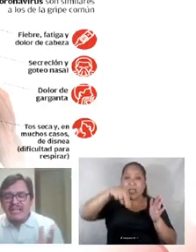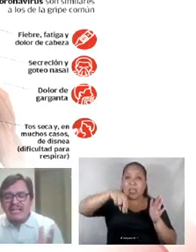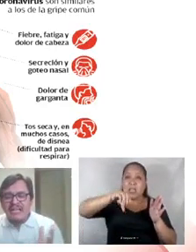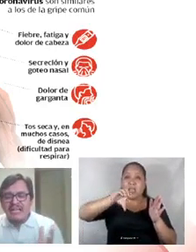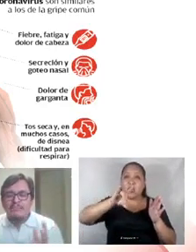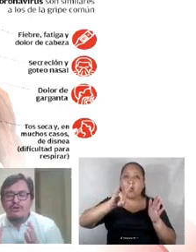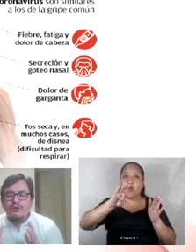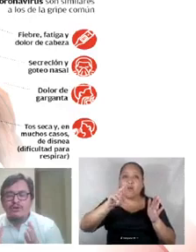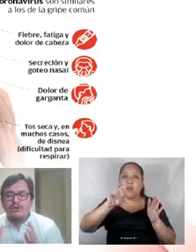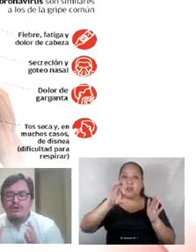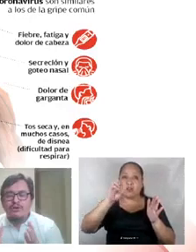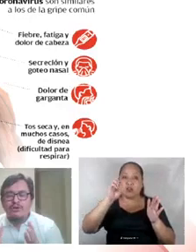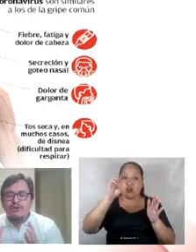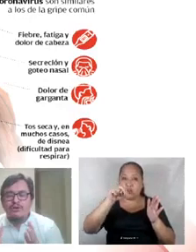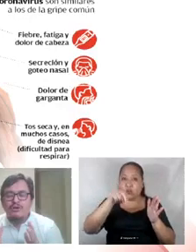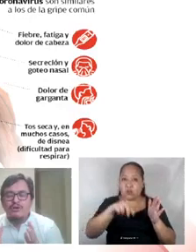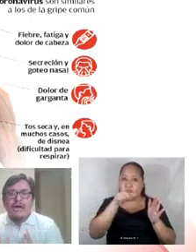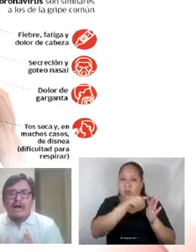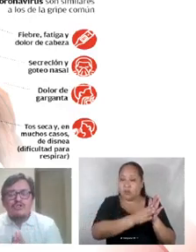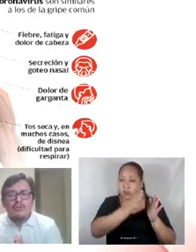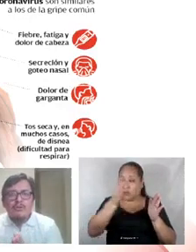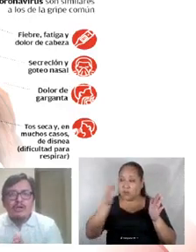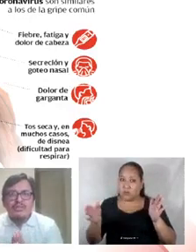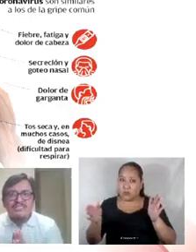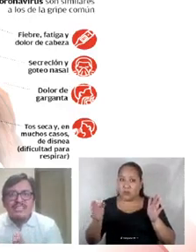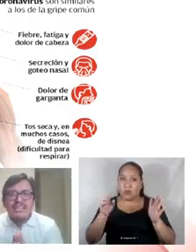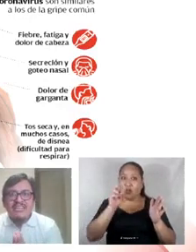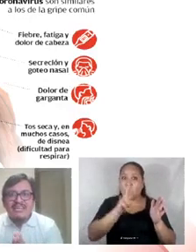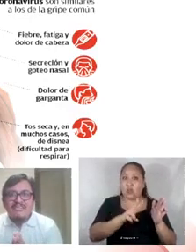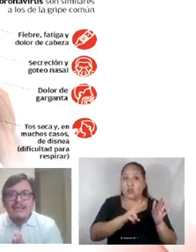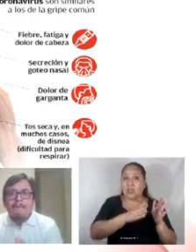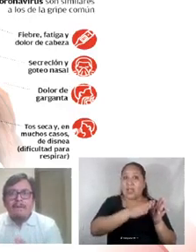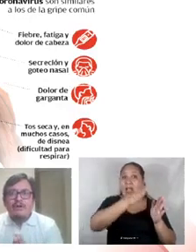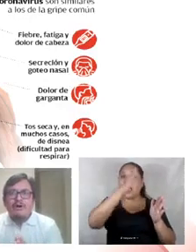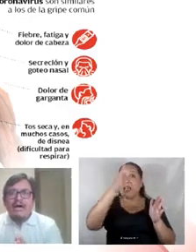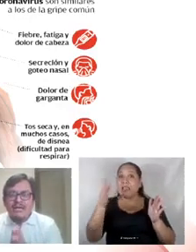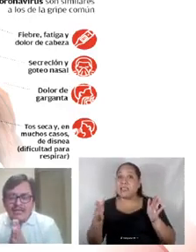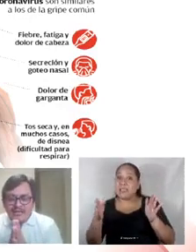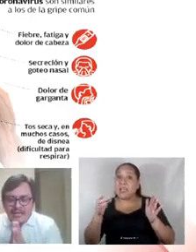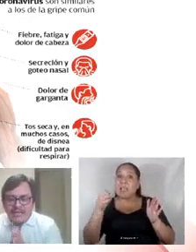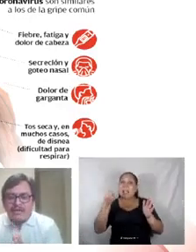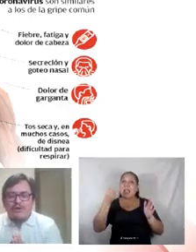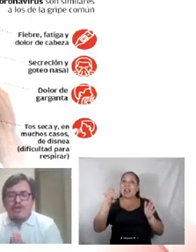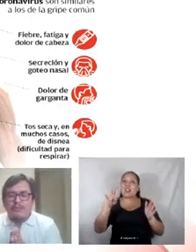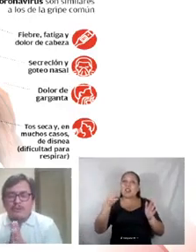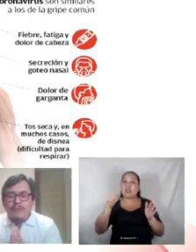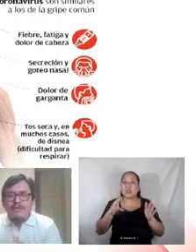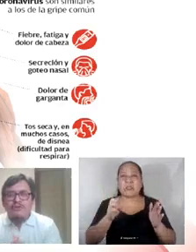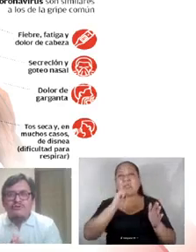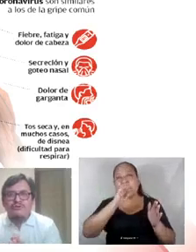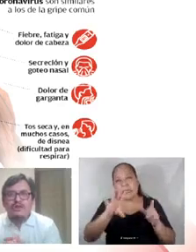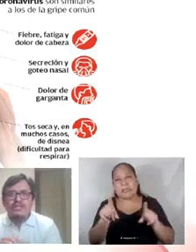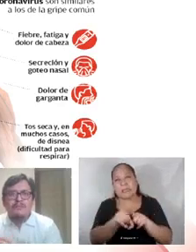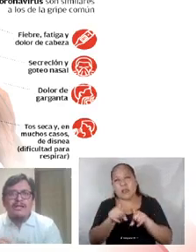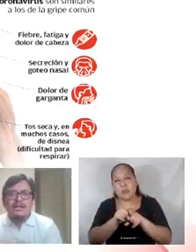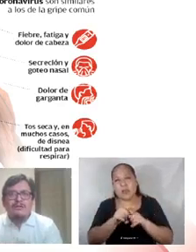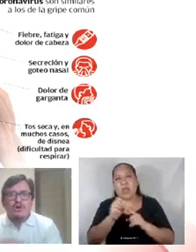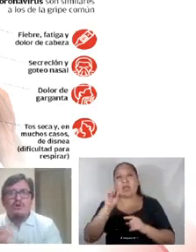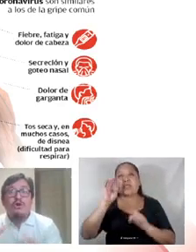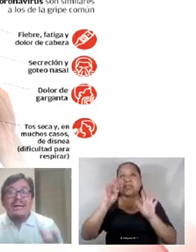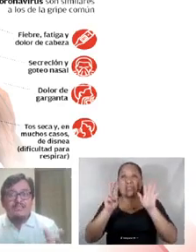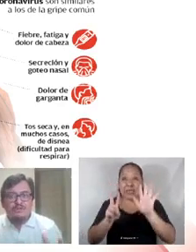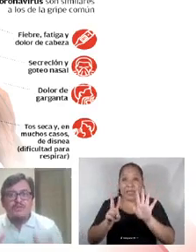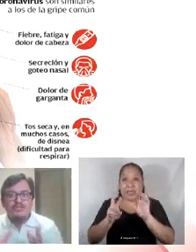este periodo 2 a 14 días. Hablamos de un promedio de 7 días, pero hay que tener claro que los promedios